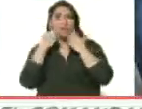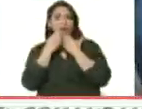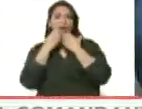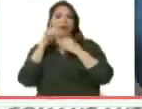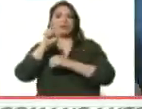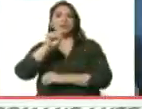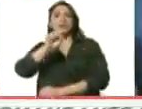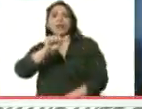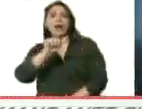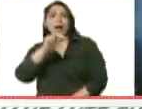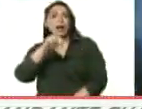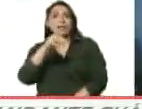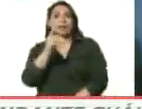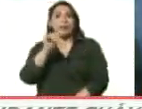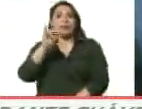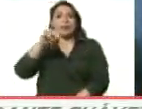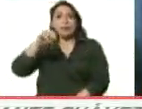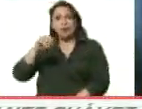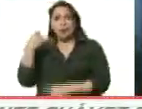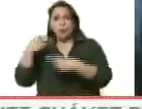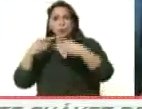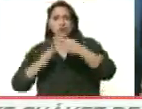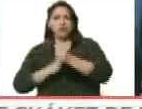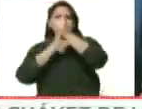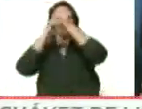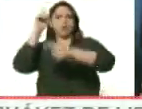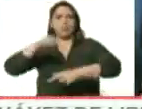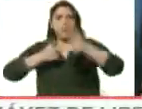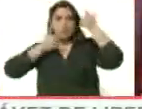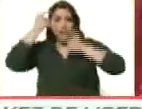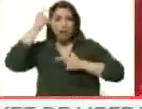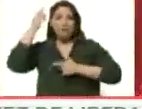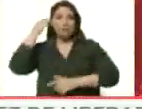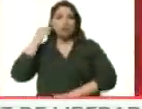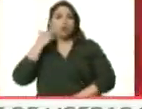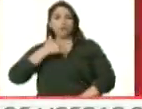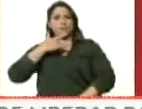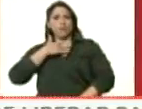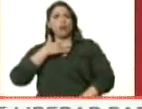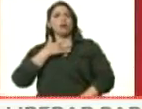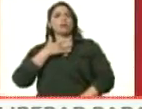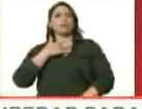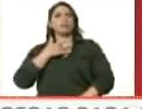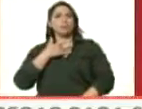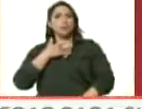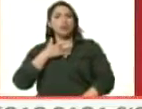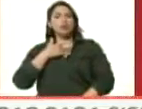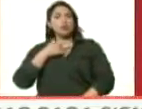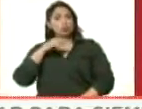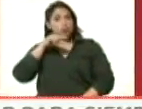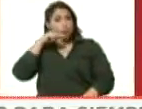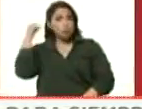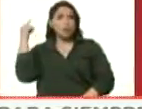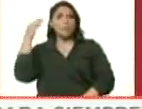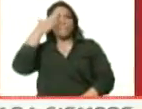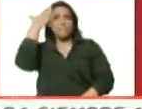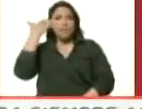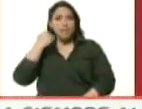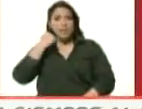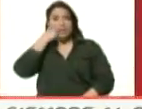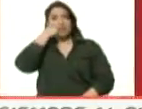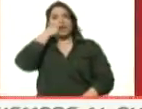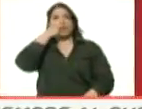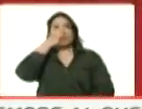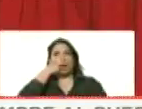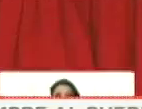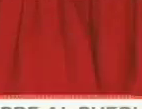Alfaro. Y por supuesto es Hugo Chávez y es Bolívar, es Sucre, es Miranda, es Josefa